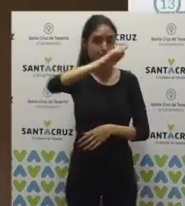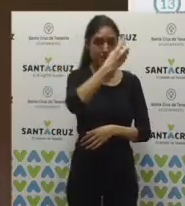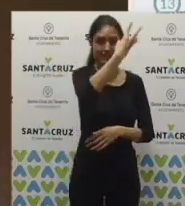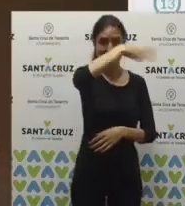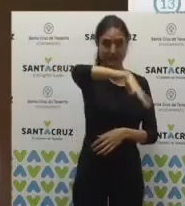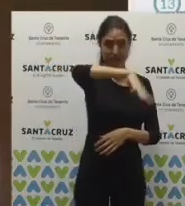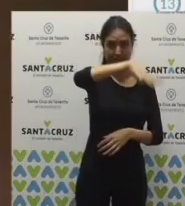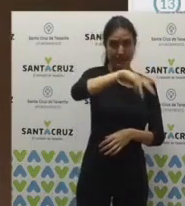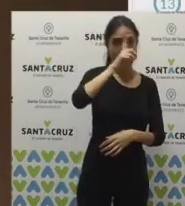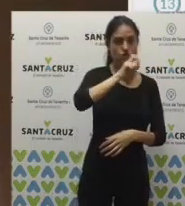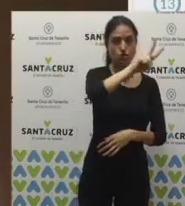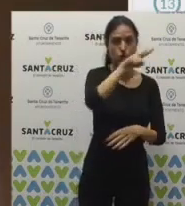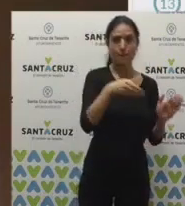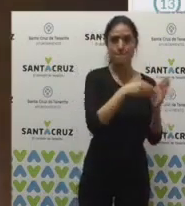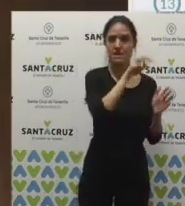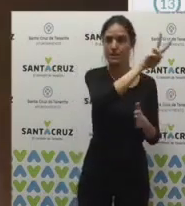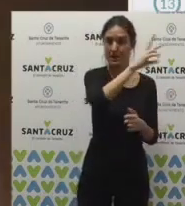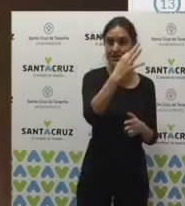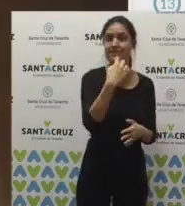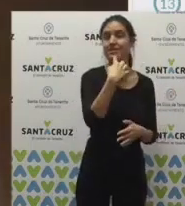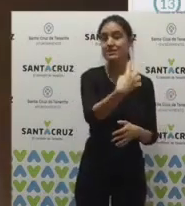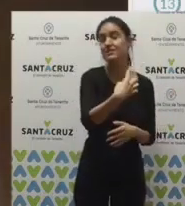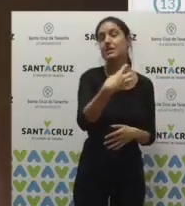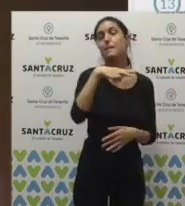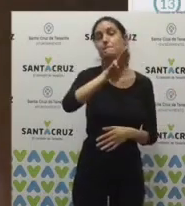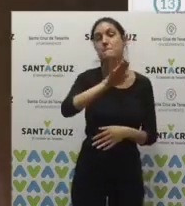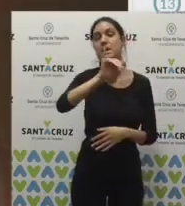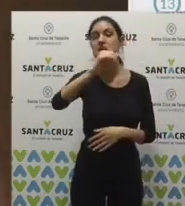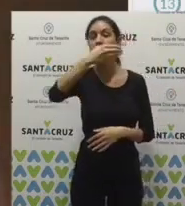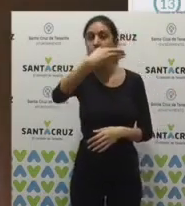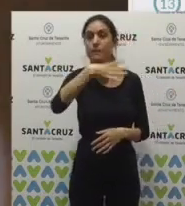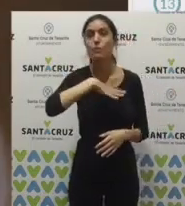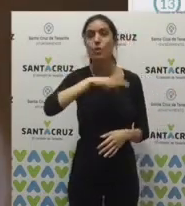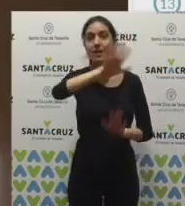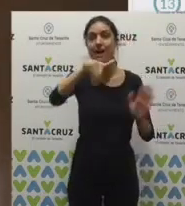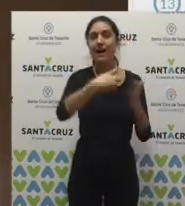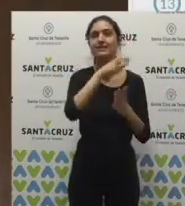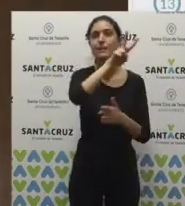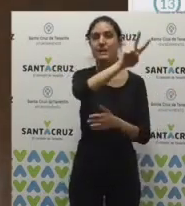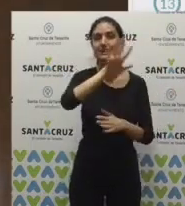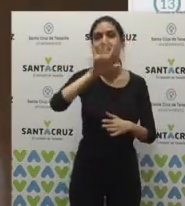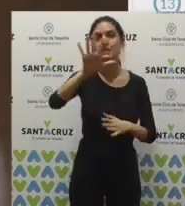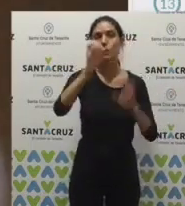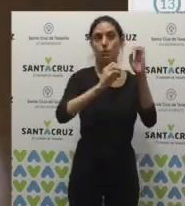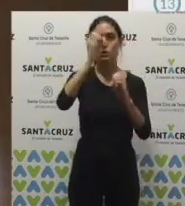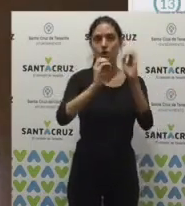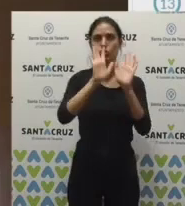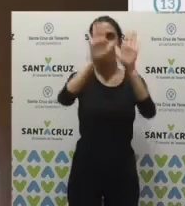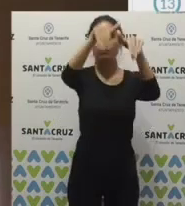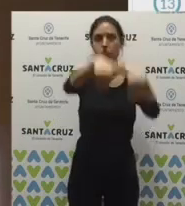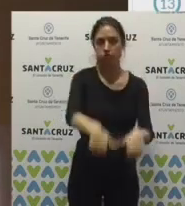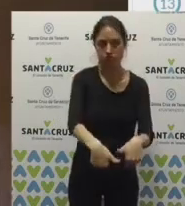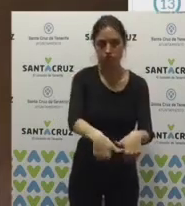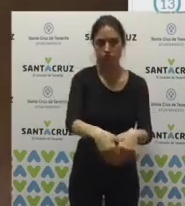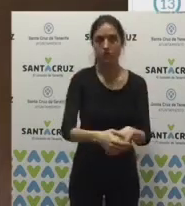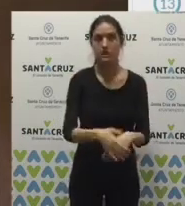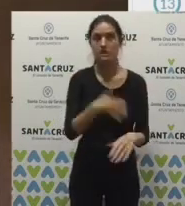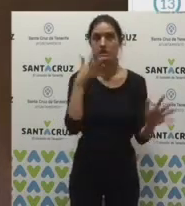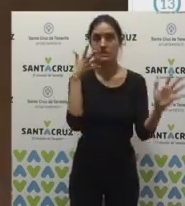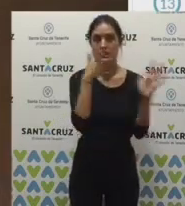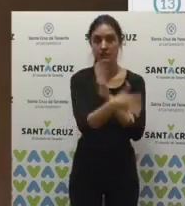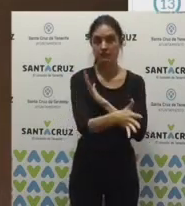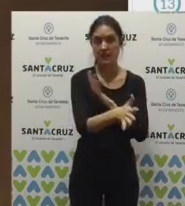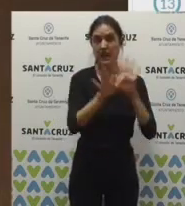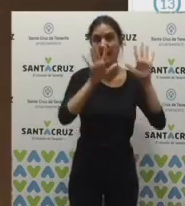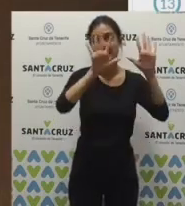en diferentes escenarios del pib llegue a caer hasta un 25 por ciento lo que estaríamos hablando unos 9.200 310